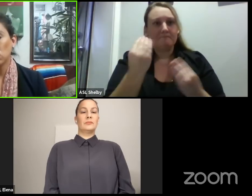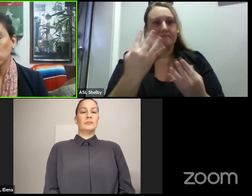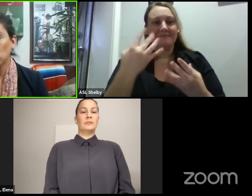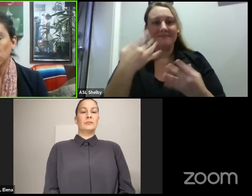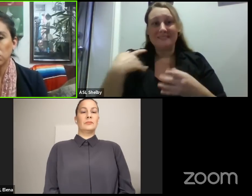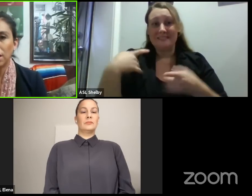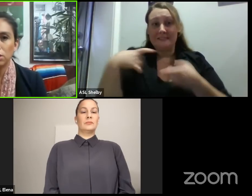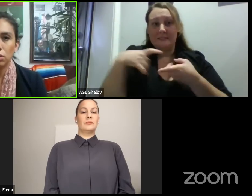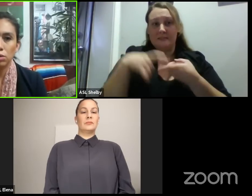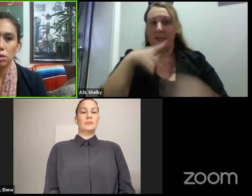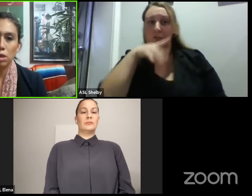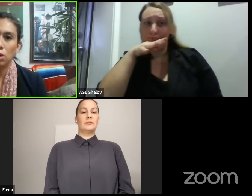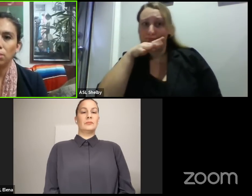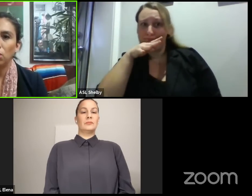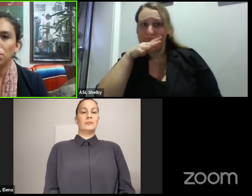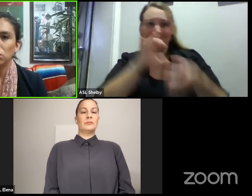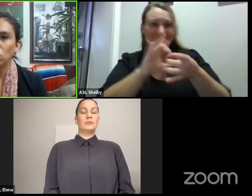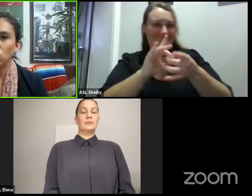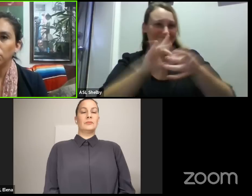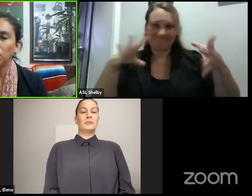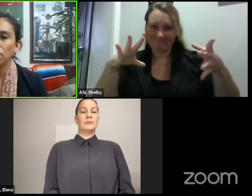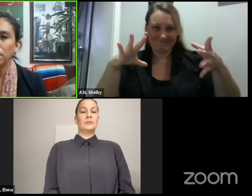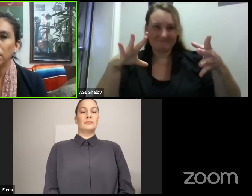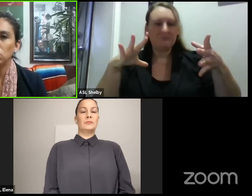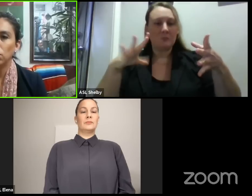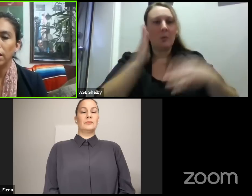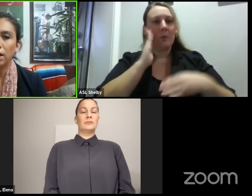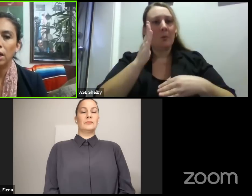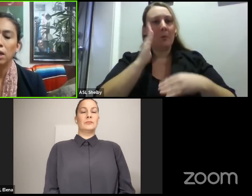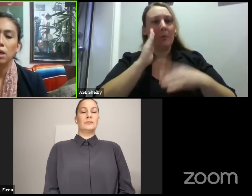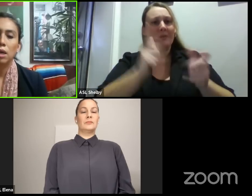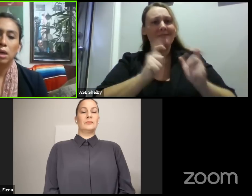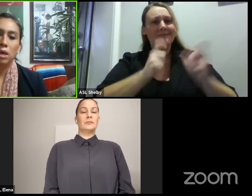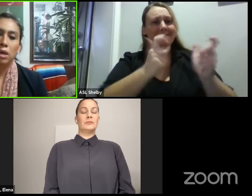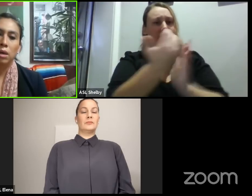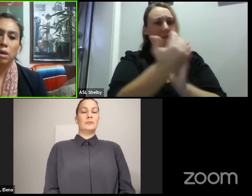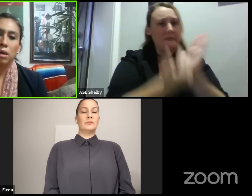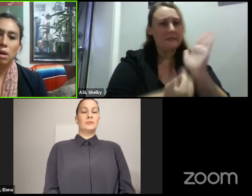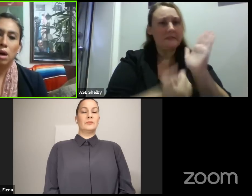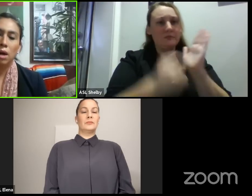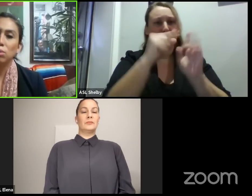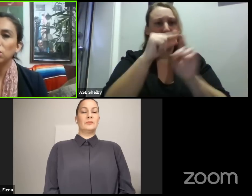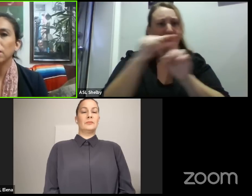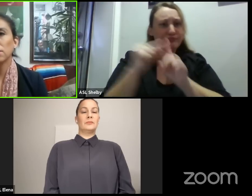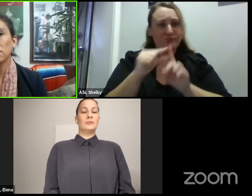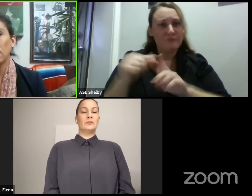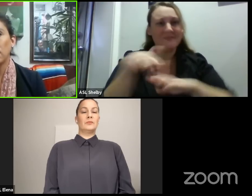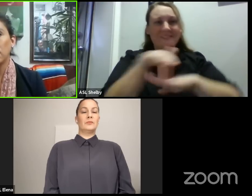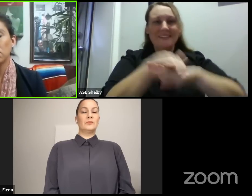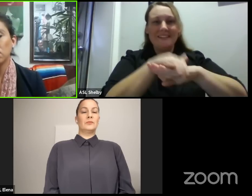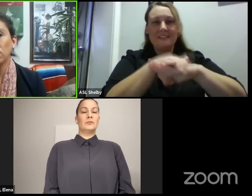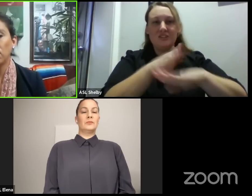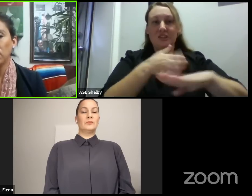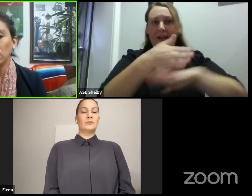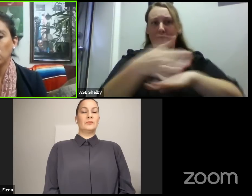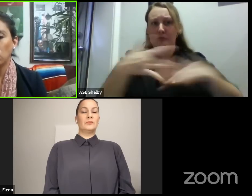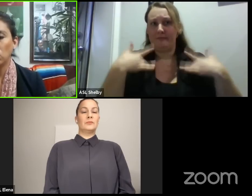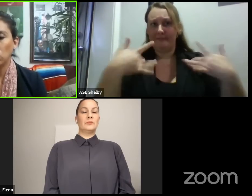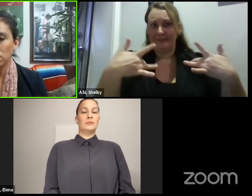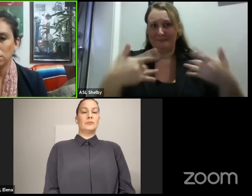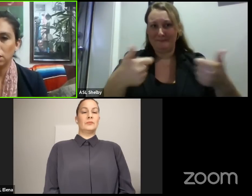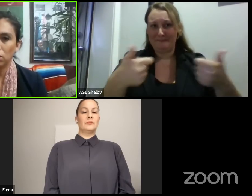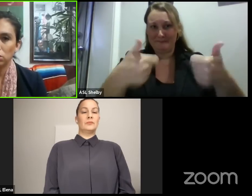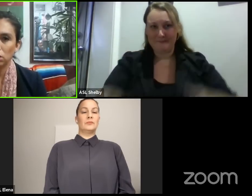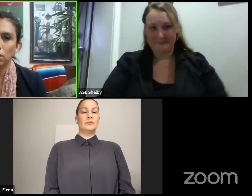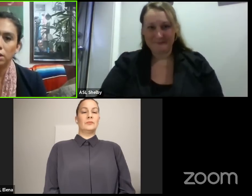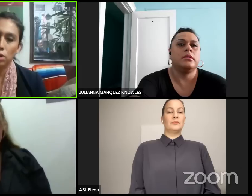pagar nuestros gastos y como lo mencionó mi compañera Juliana, eh, hay mucha necesidad, específicamente cuando